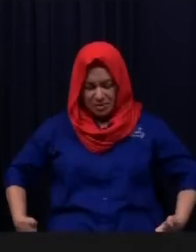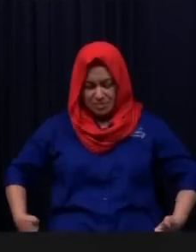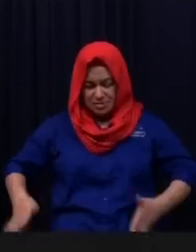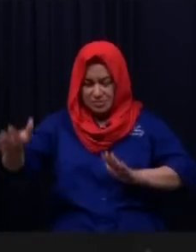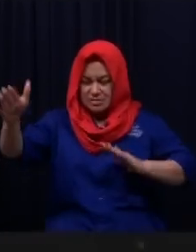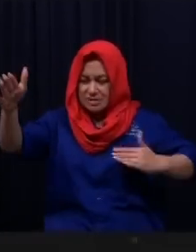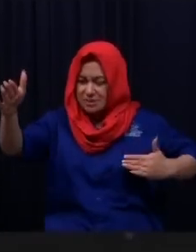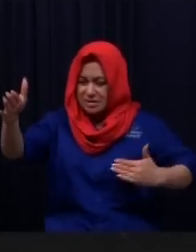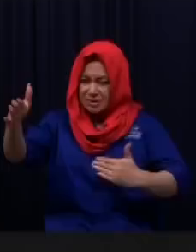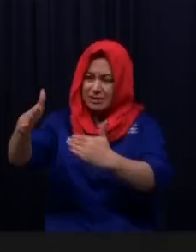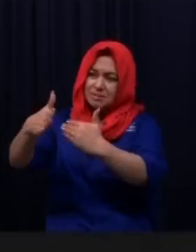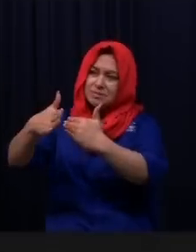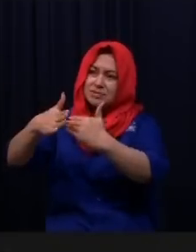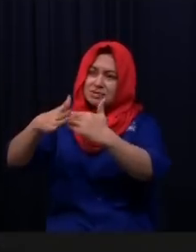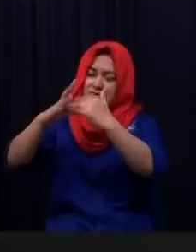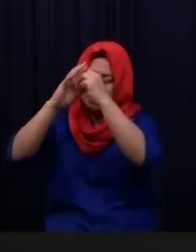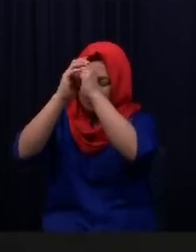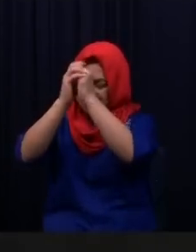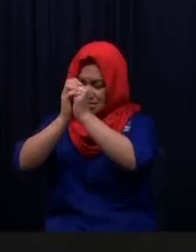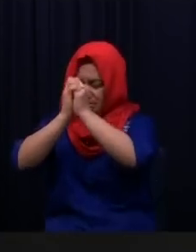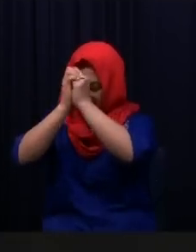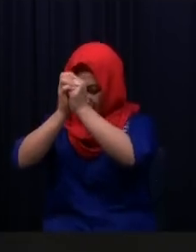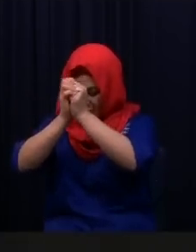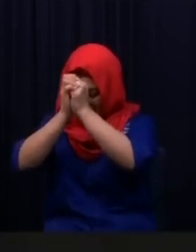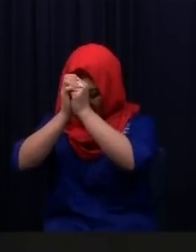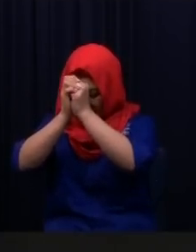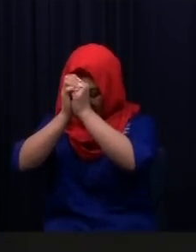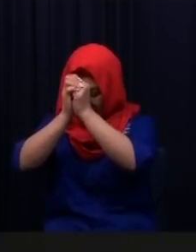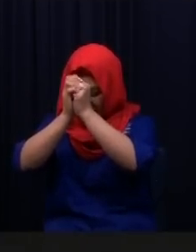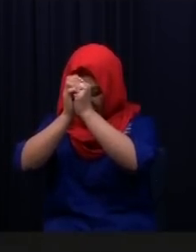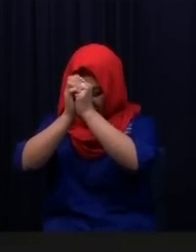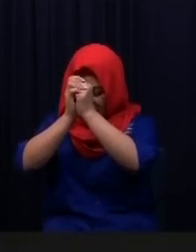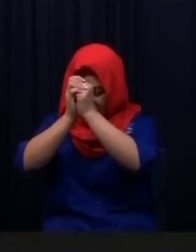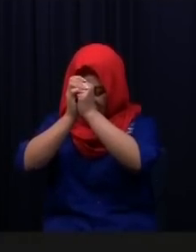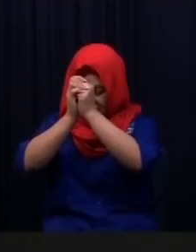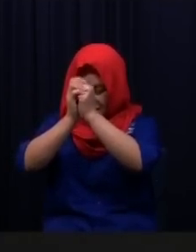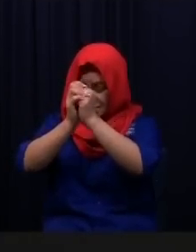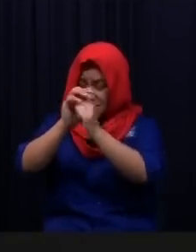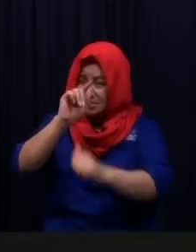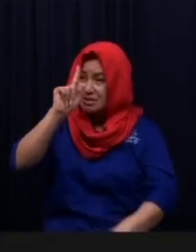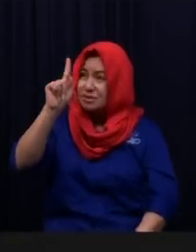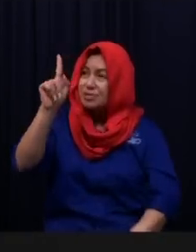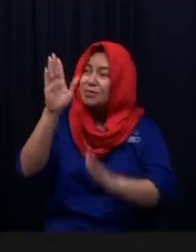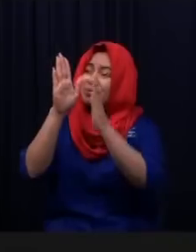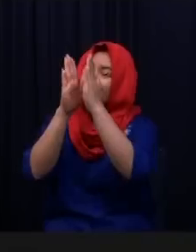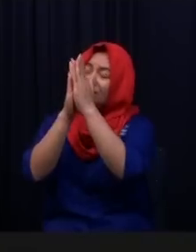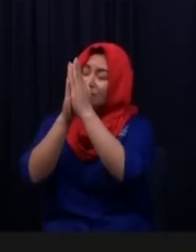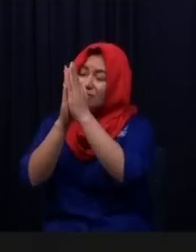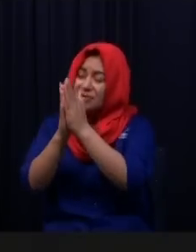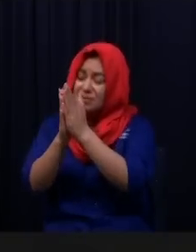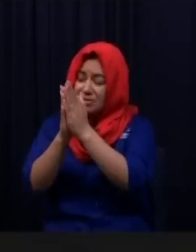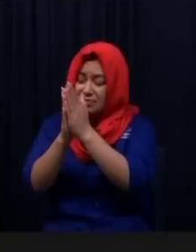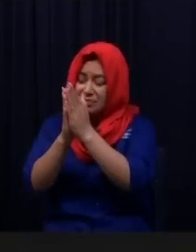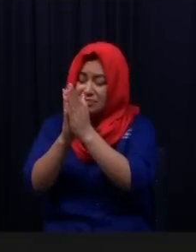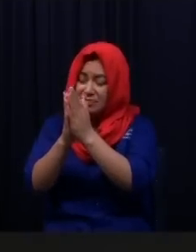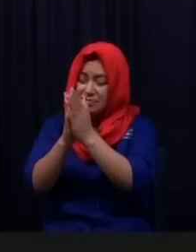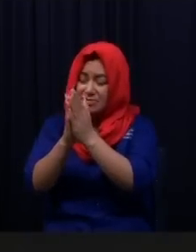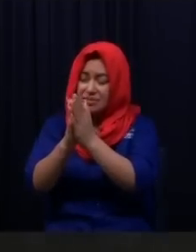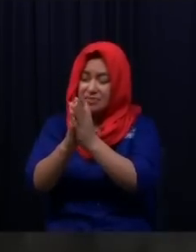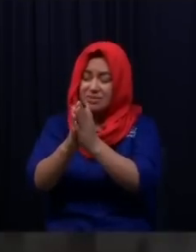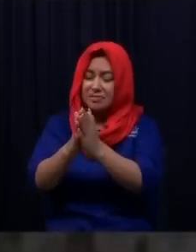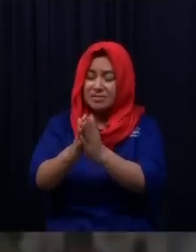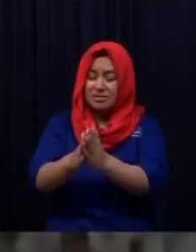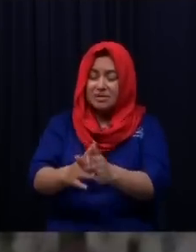para suplicarte, Señor, que tengas a bien purificar esta comida espiritual,